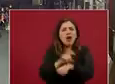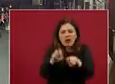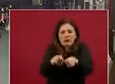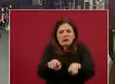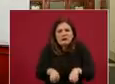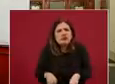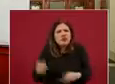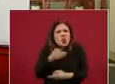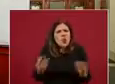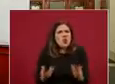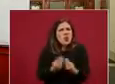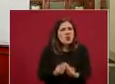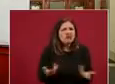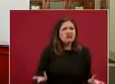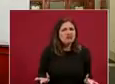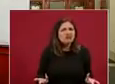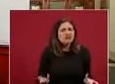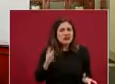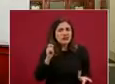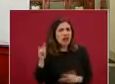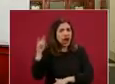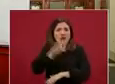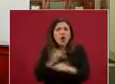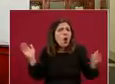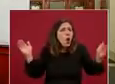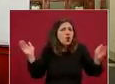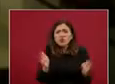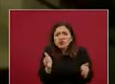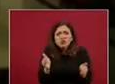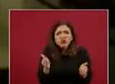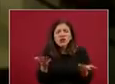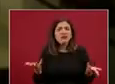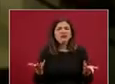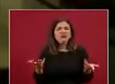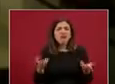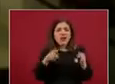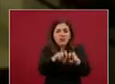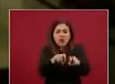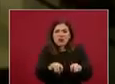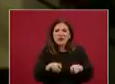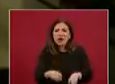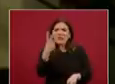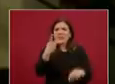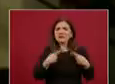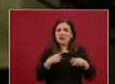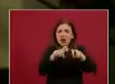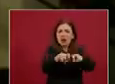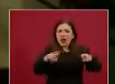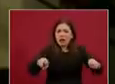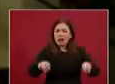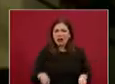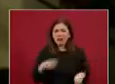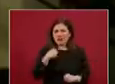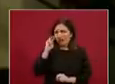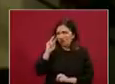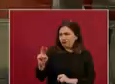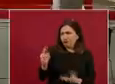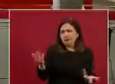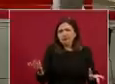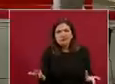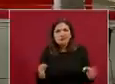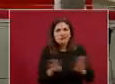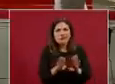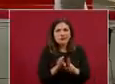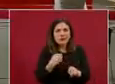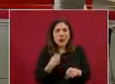de sardinas, porque pues son aviones chicos, de 3 filas por cada lado, y pues me ha tocado venir